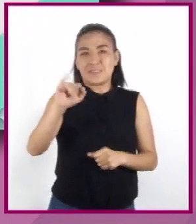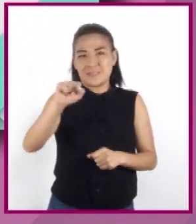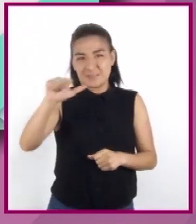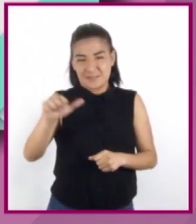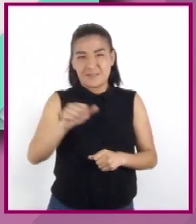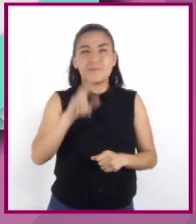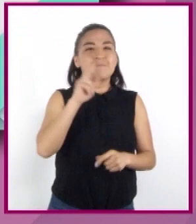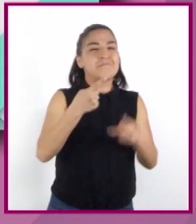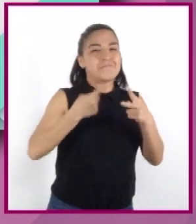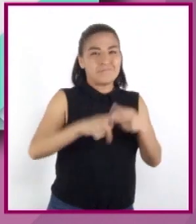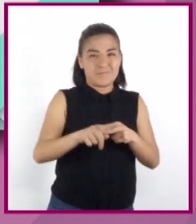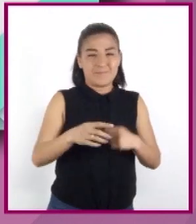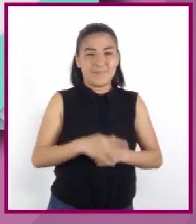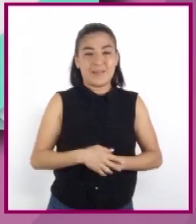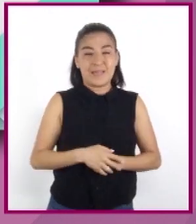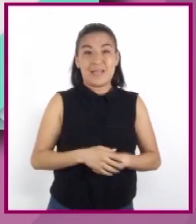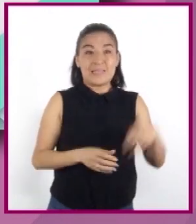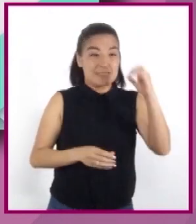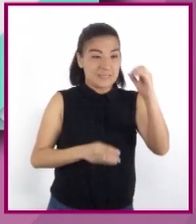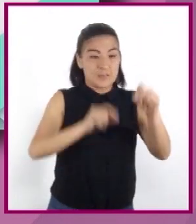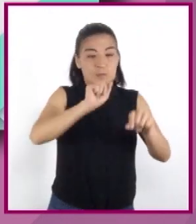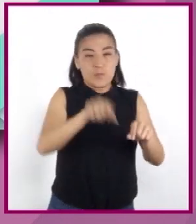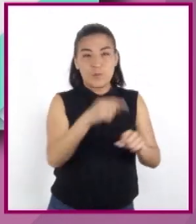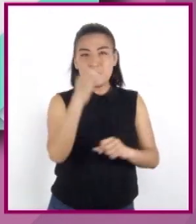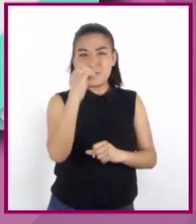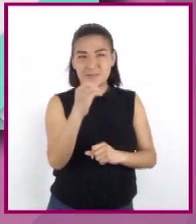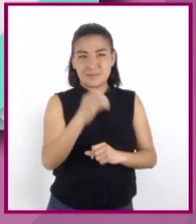Comencemos. 0,0,